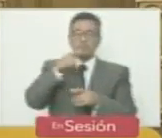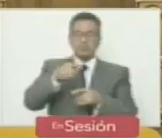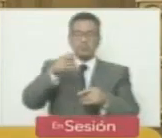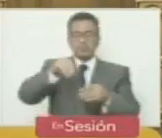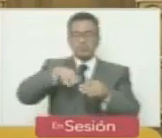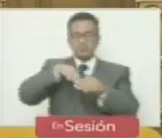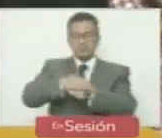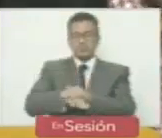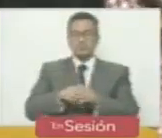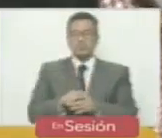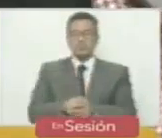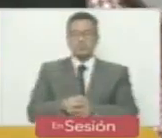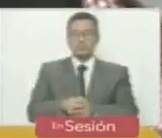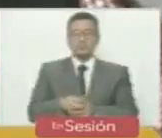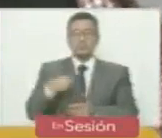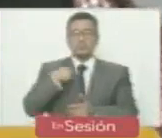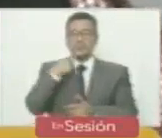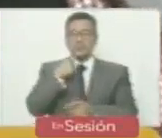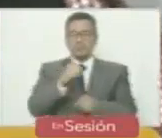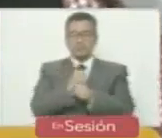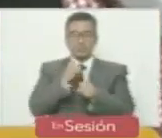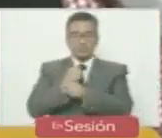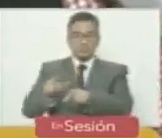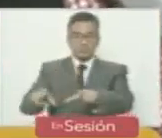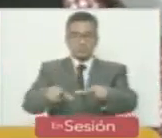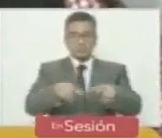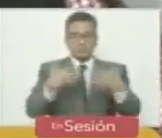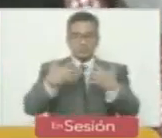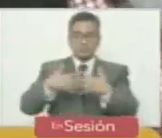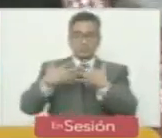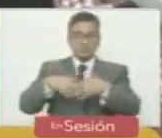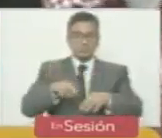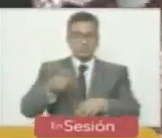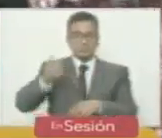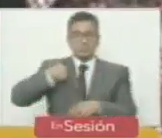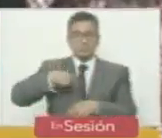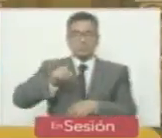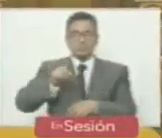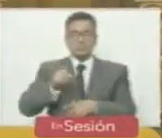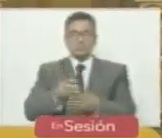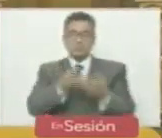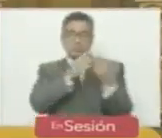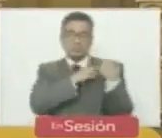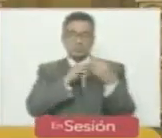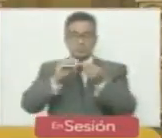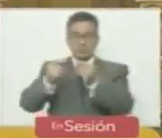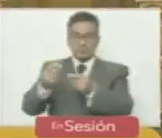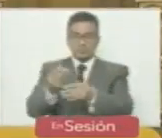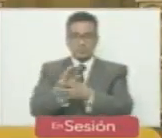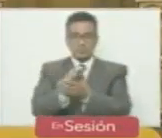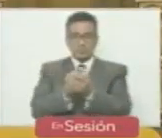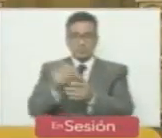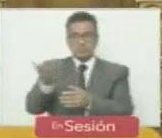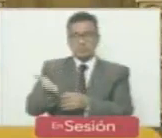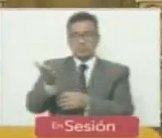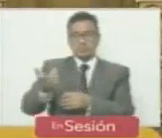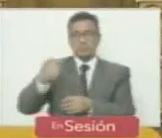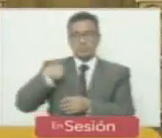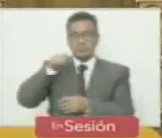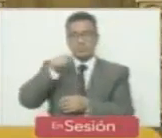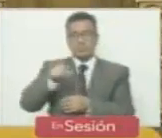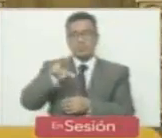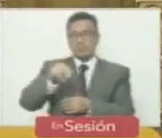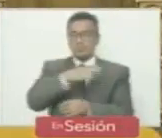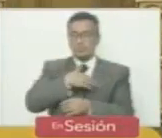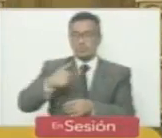envasar. Estamos hablando de labores del sector industrial que tienen una carga manual importante, pero que por eso no